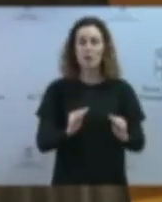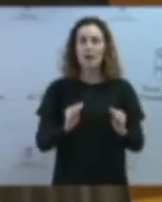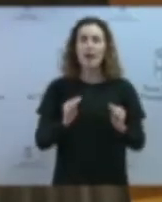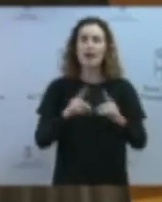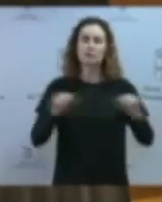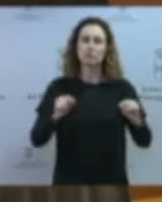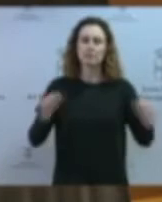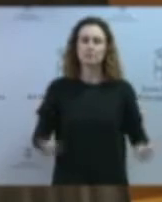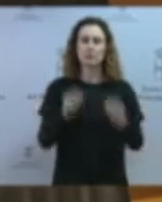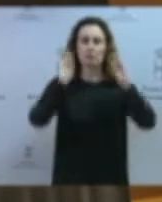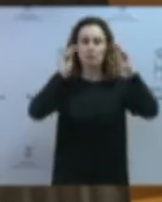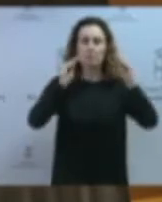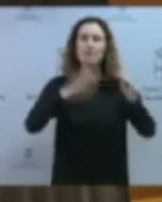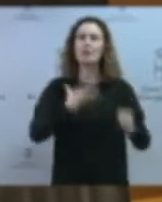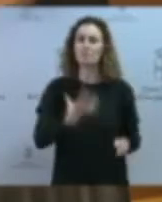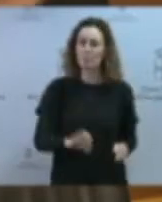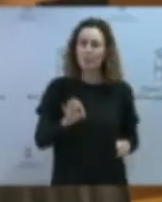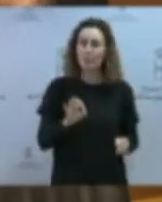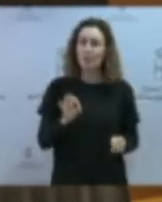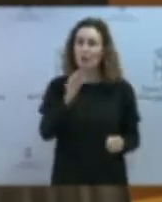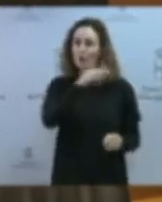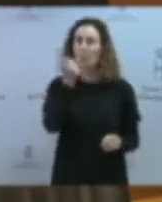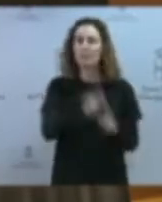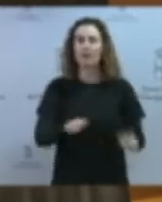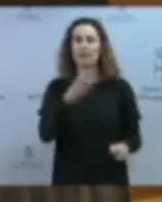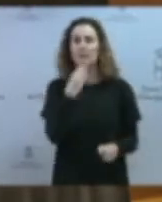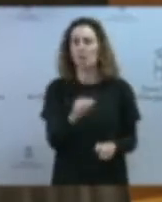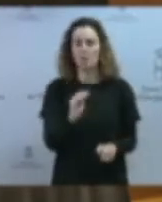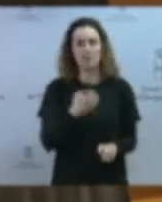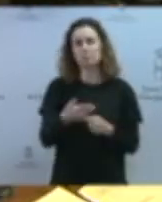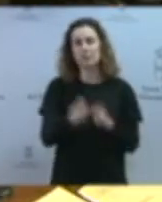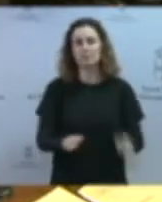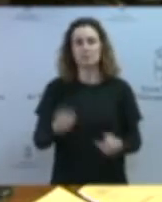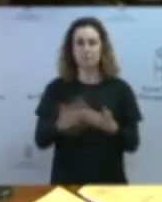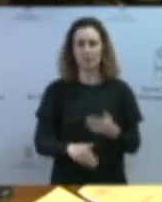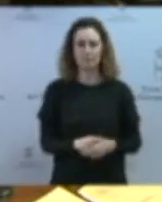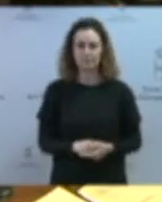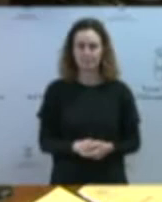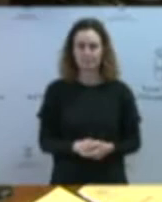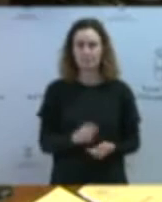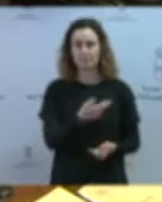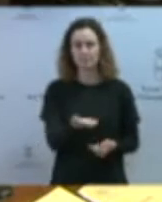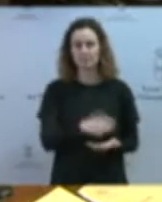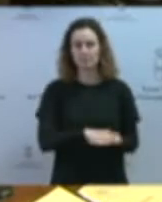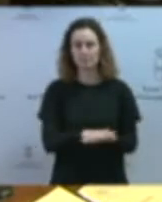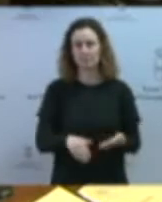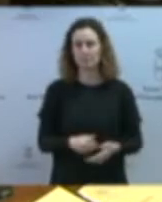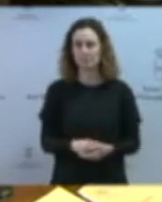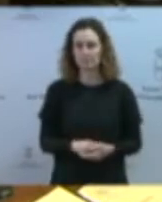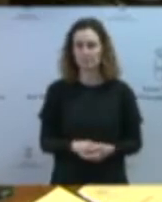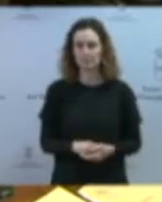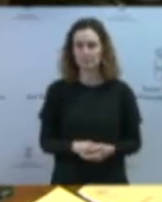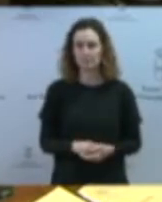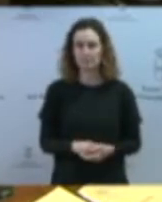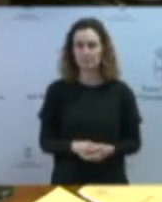nuestros rapacines, de la xente mozo y de los efectos a largo plazo de la... Gracias, señor Ripa. Señor Ripa, yo si algo intento aportar siempre